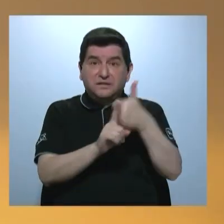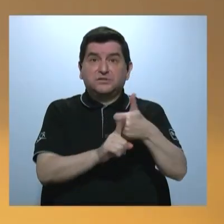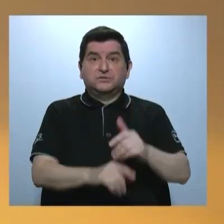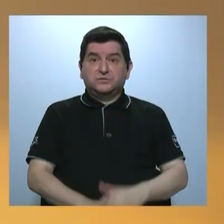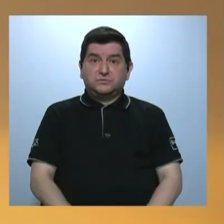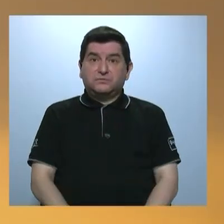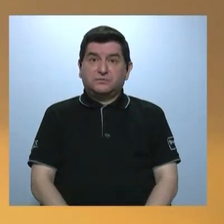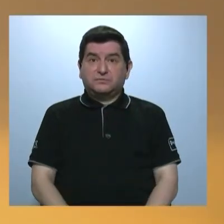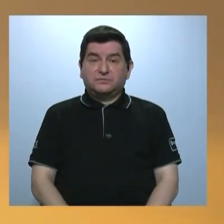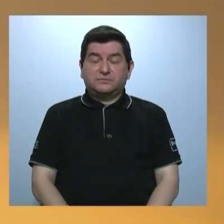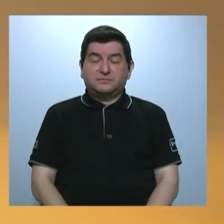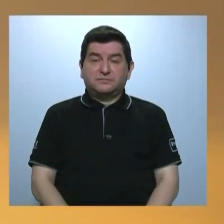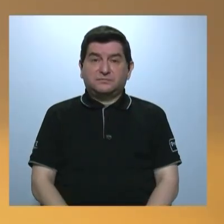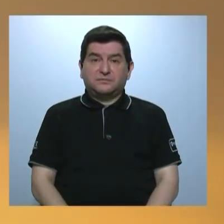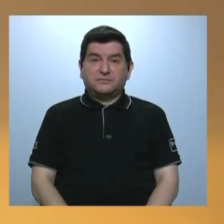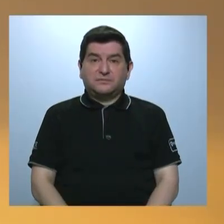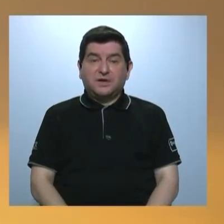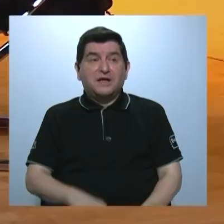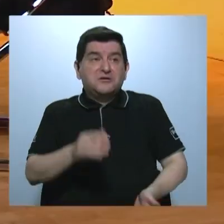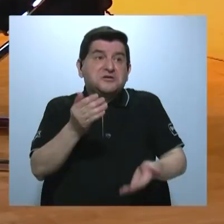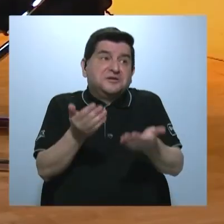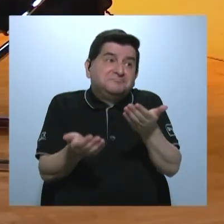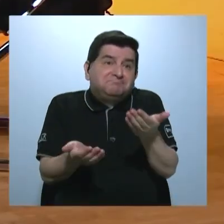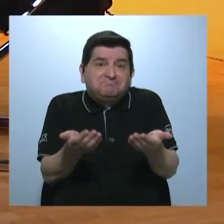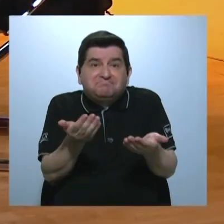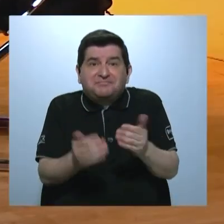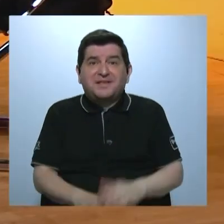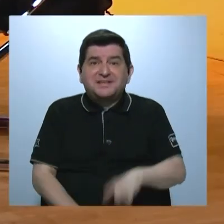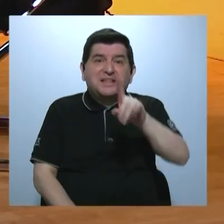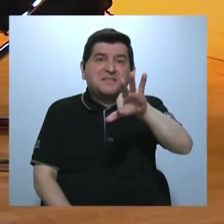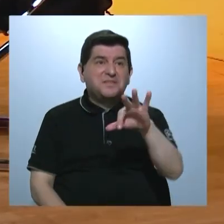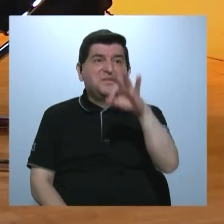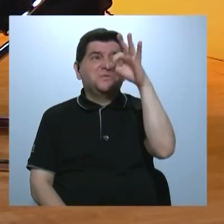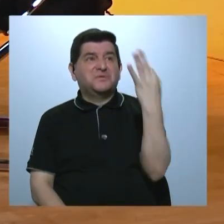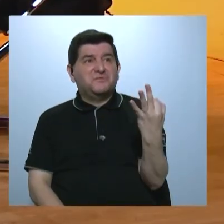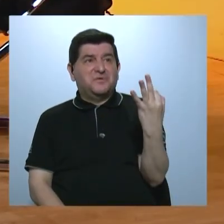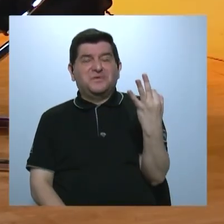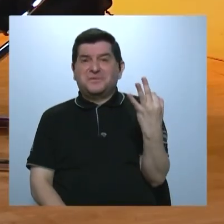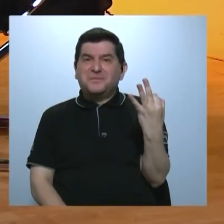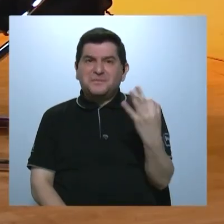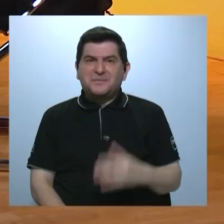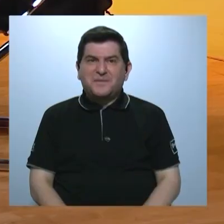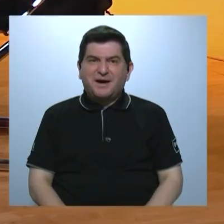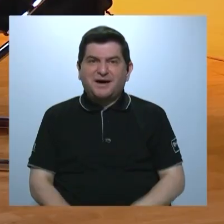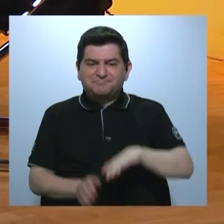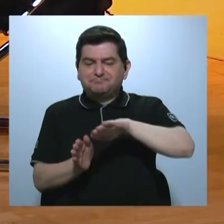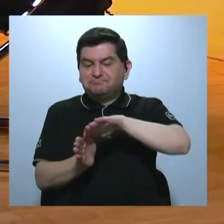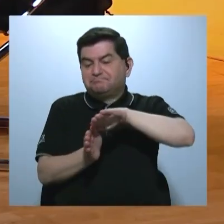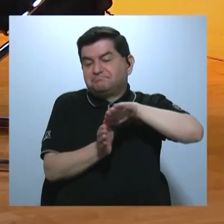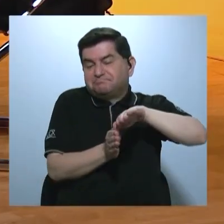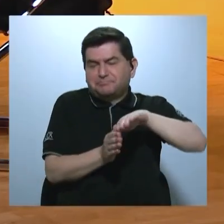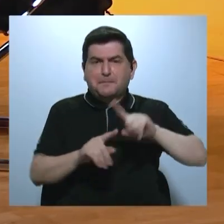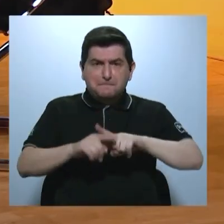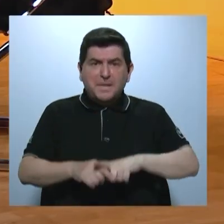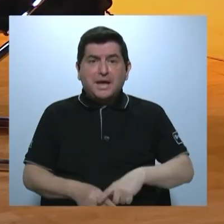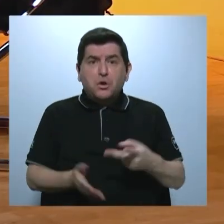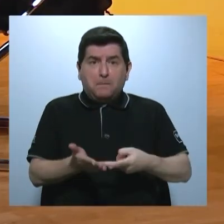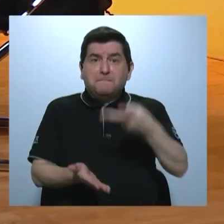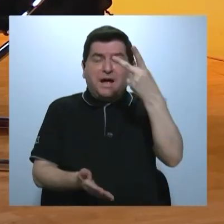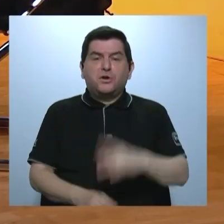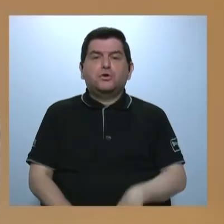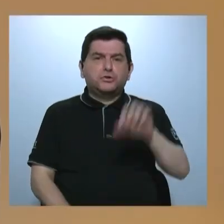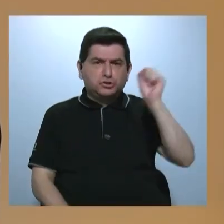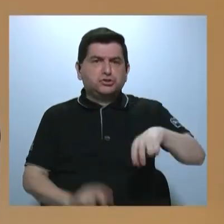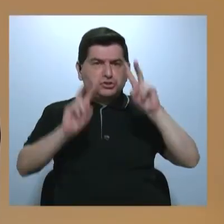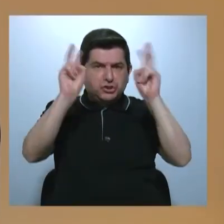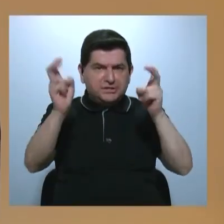tan, de alguna manera, marginal, cuenta. Sí, temas que